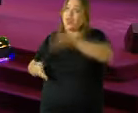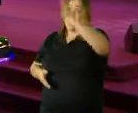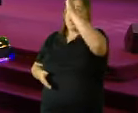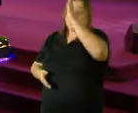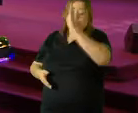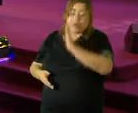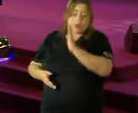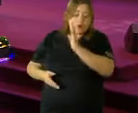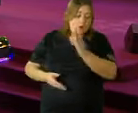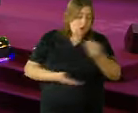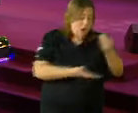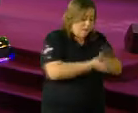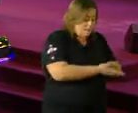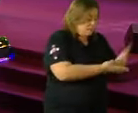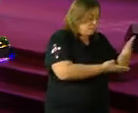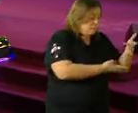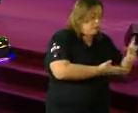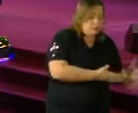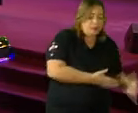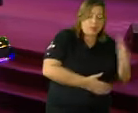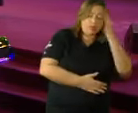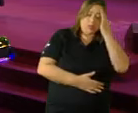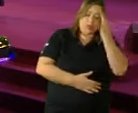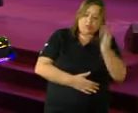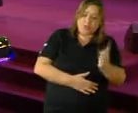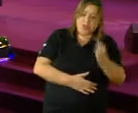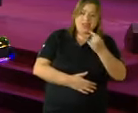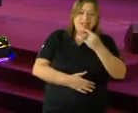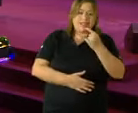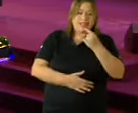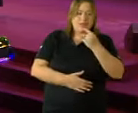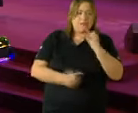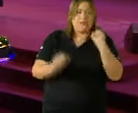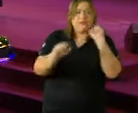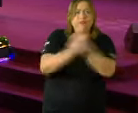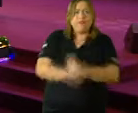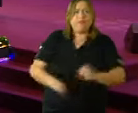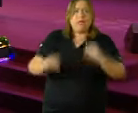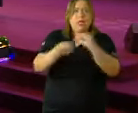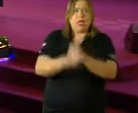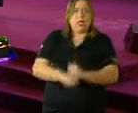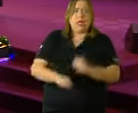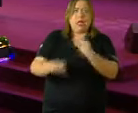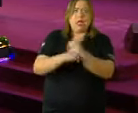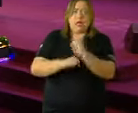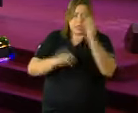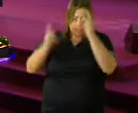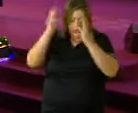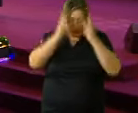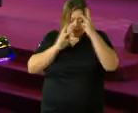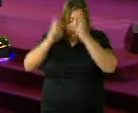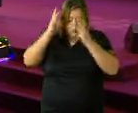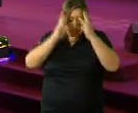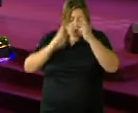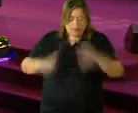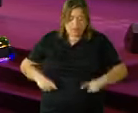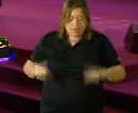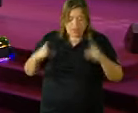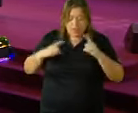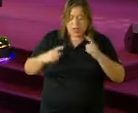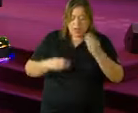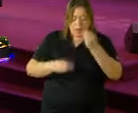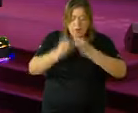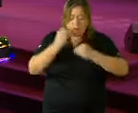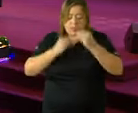Por tanto os digo, escucha, no te afanes por vuestra vida, que habéis de comer, que habéis de beber, ni por vuestro